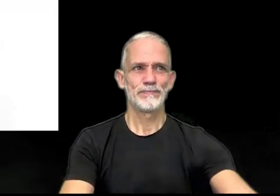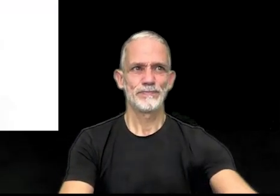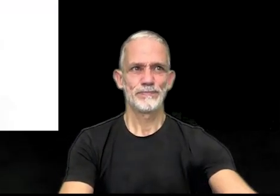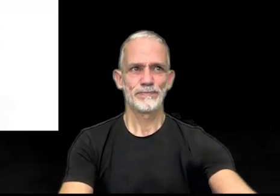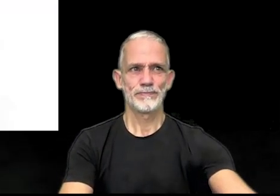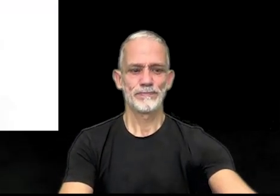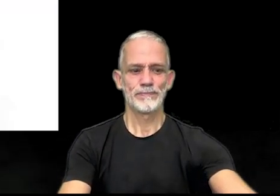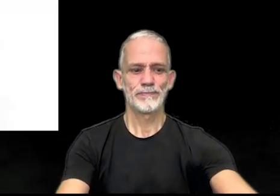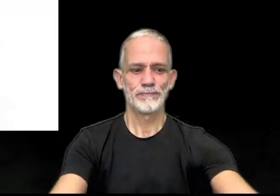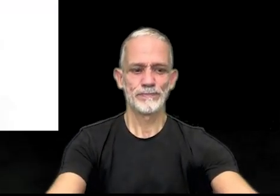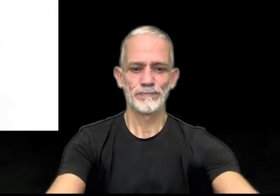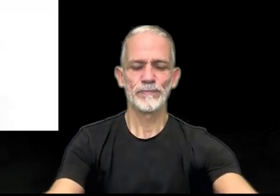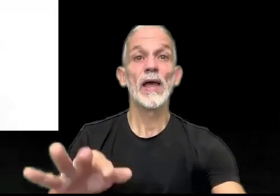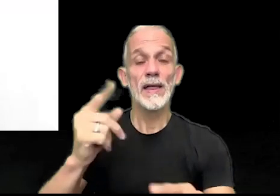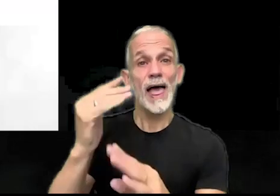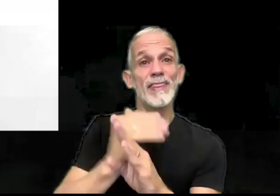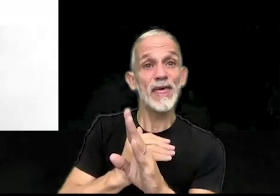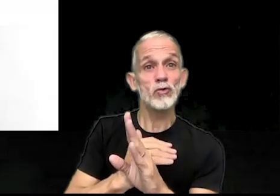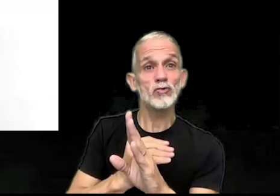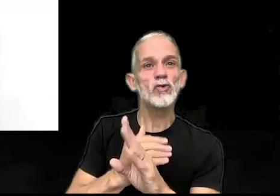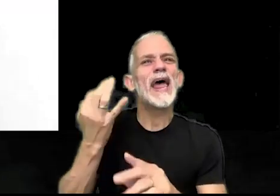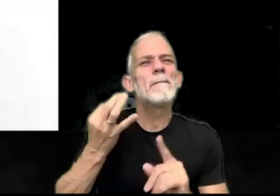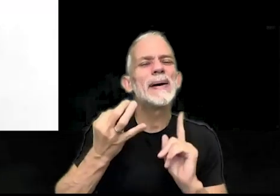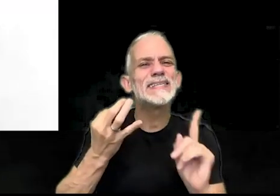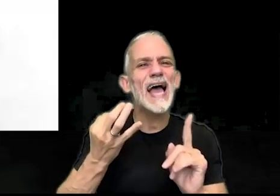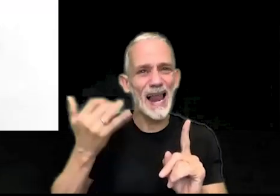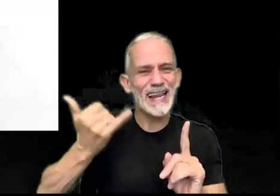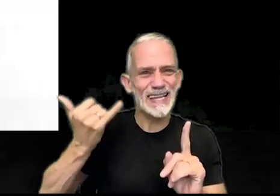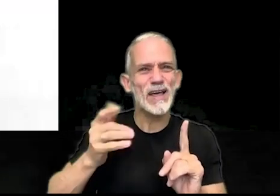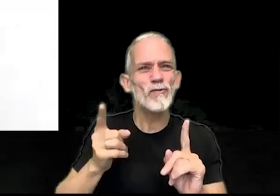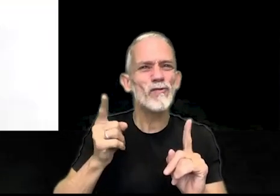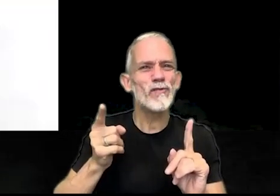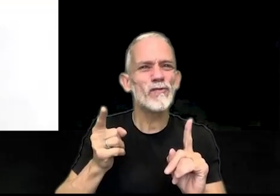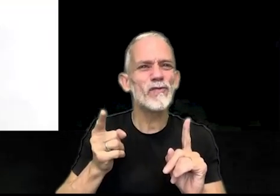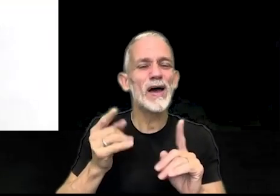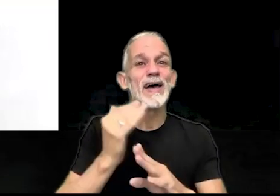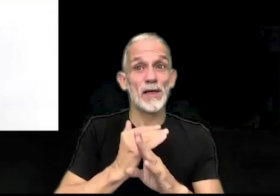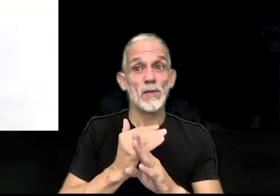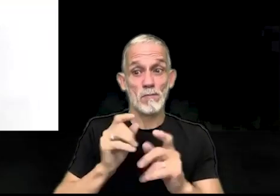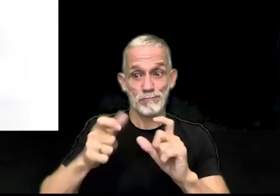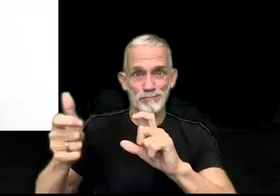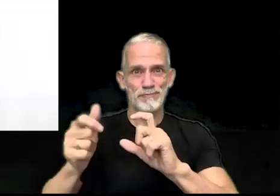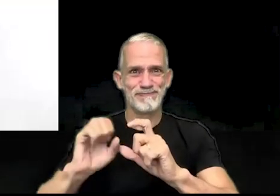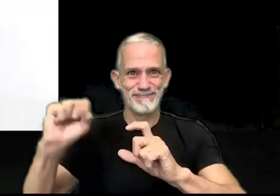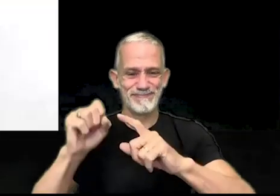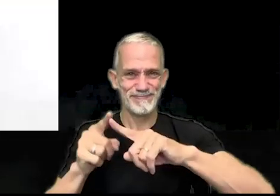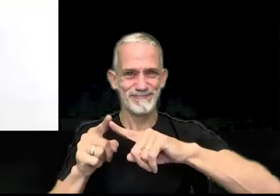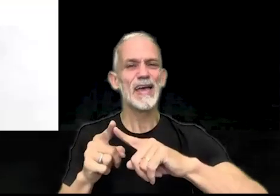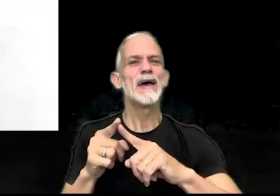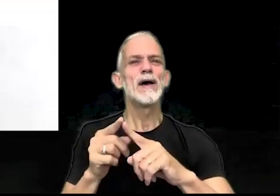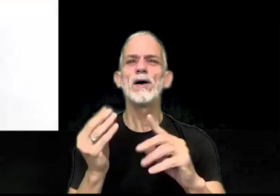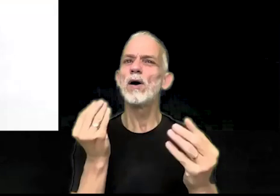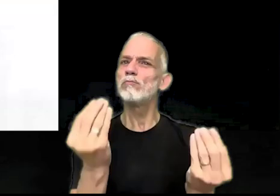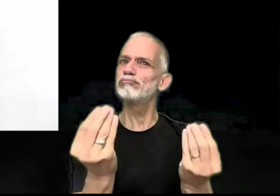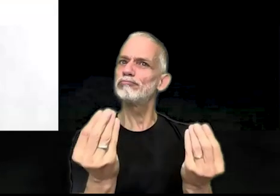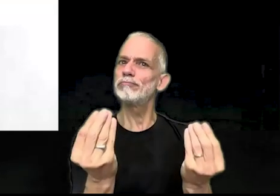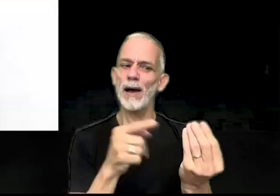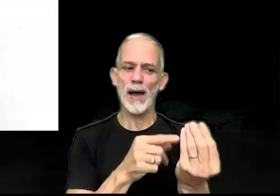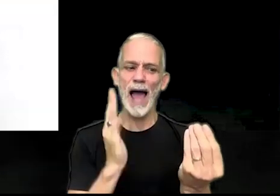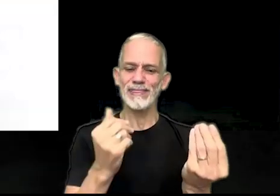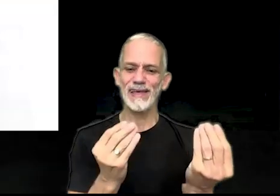Se mantiene la deducción especial, la deducción incrementada, que